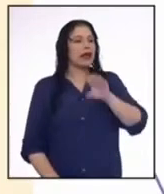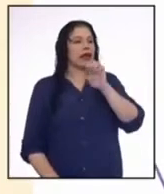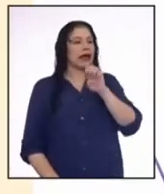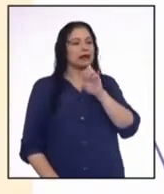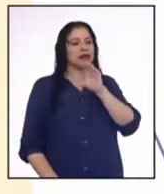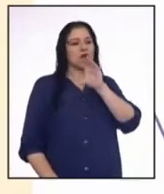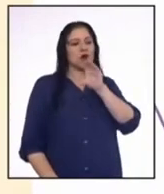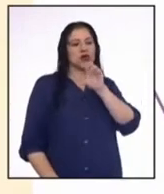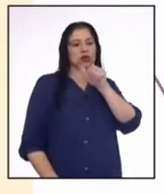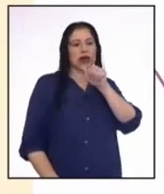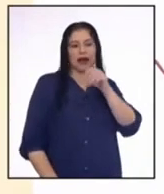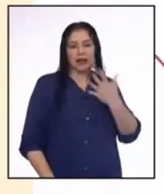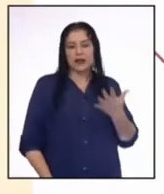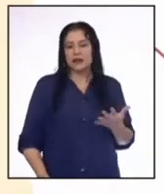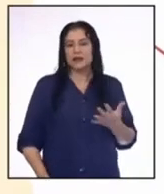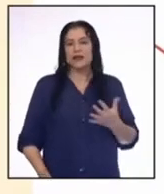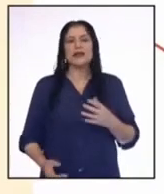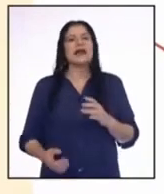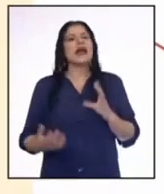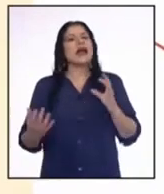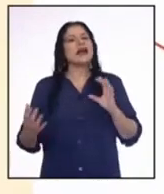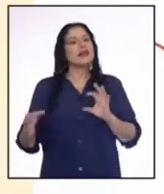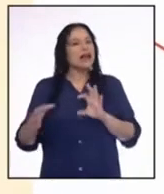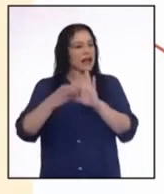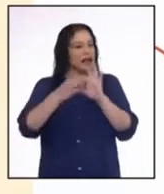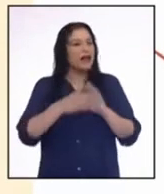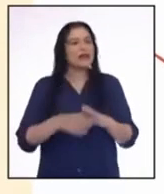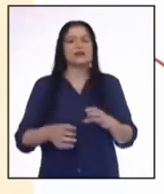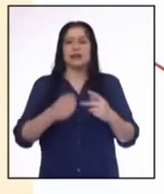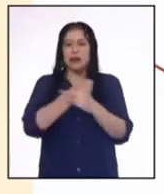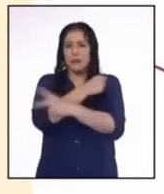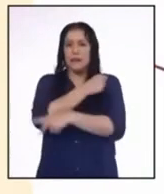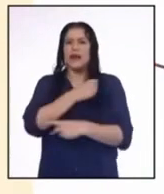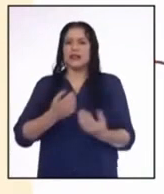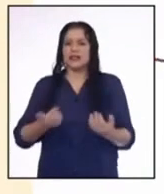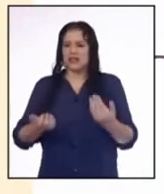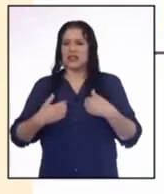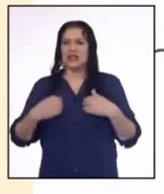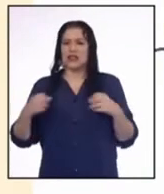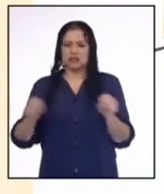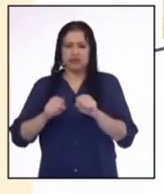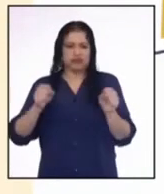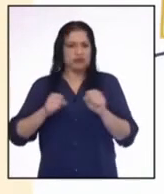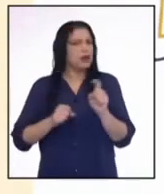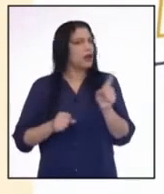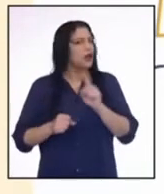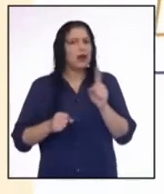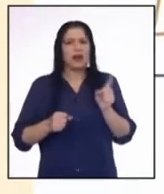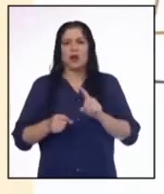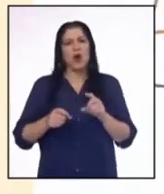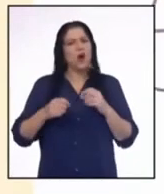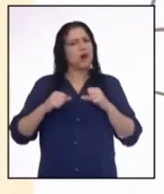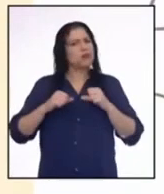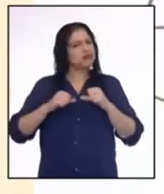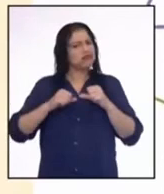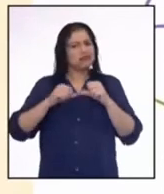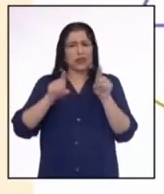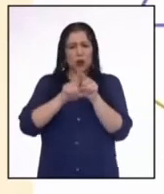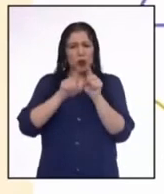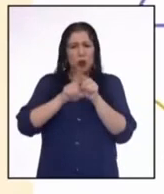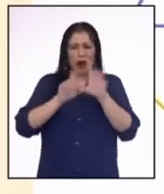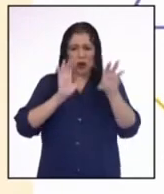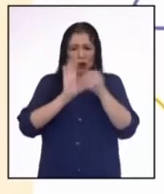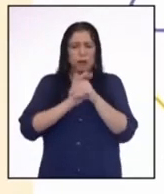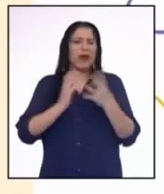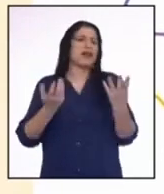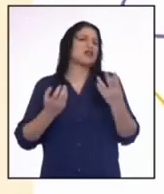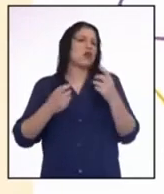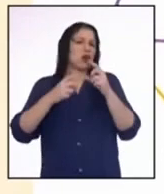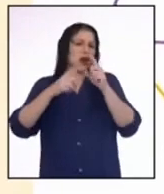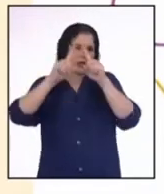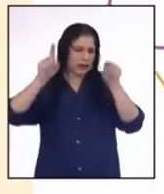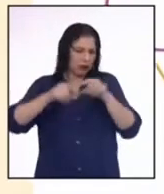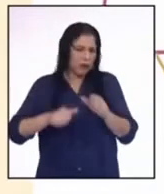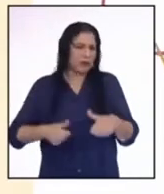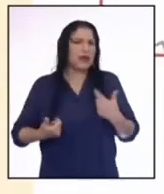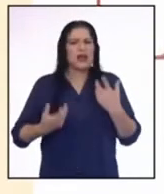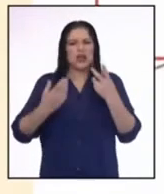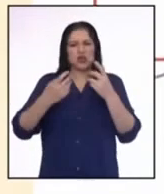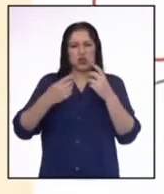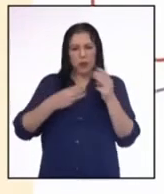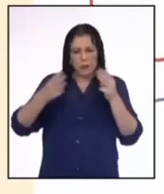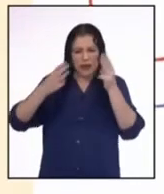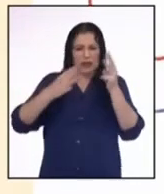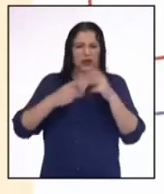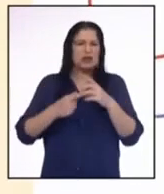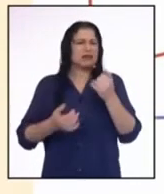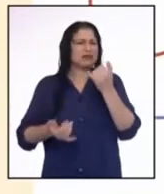Earthquake Country Alliance, Alianza de Países con Terremotos, no sigas el triángulo de la vida. Su método se basa en varias suposiciones